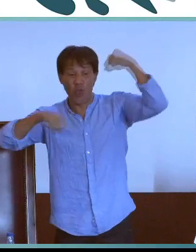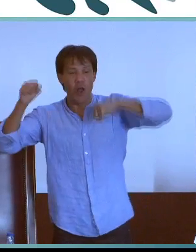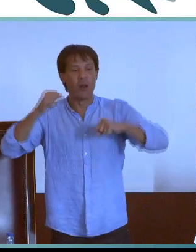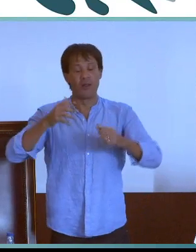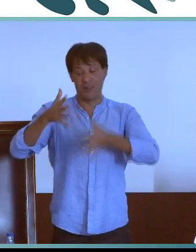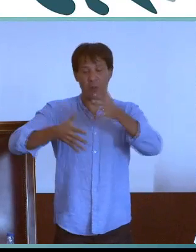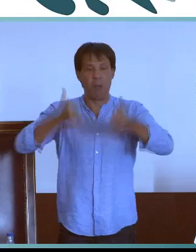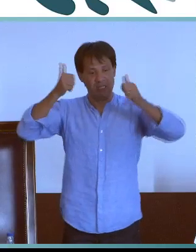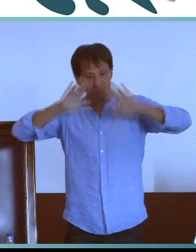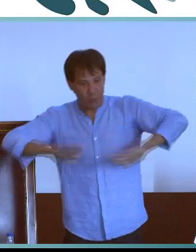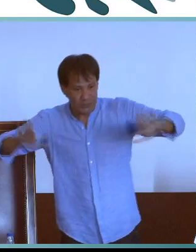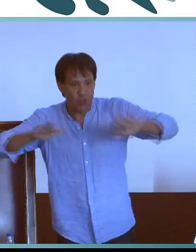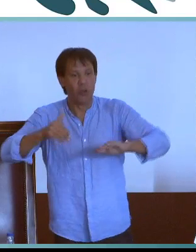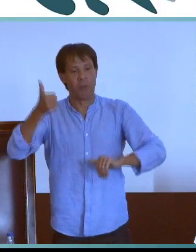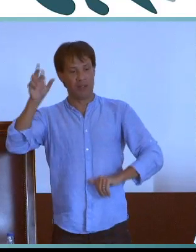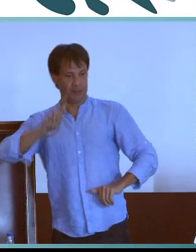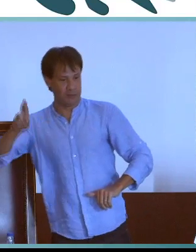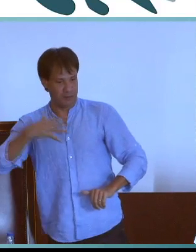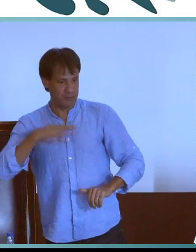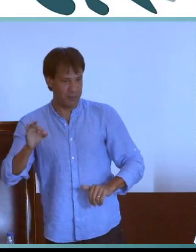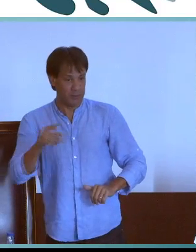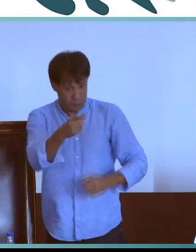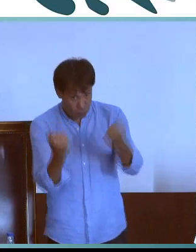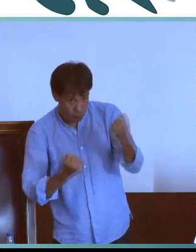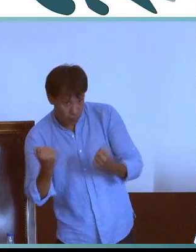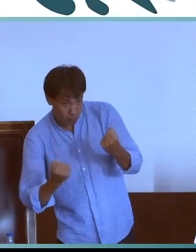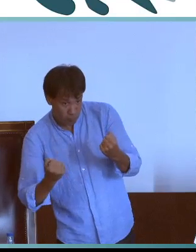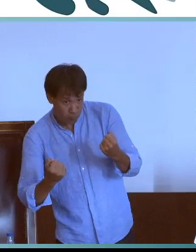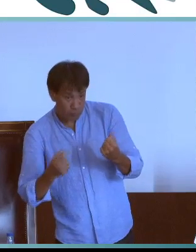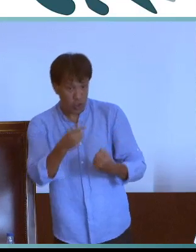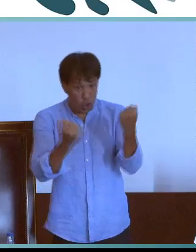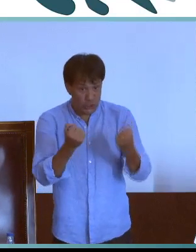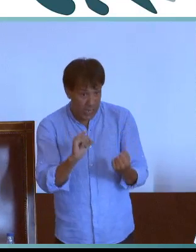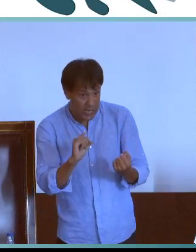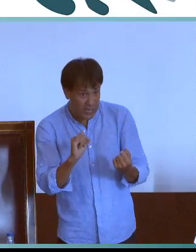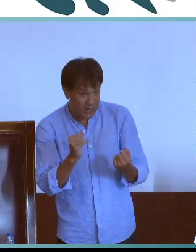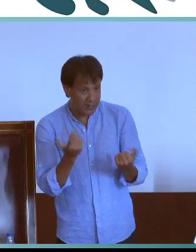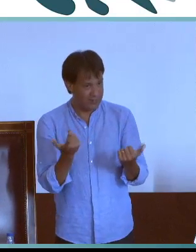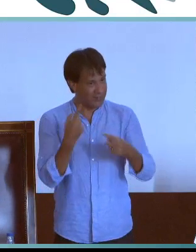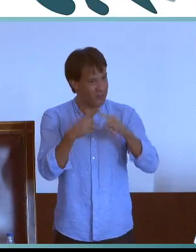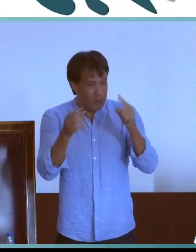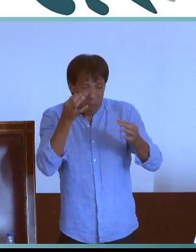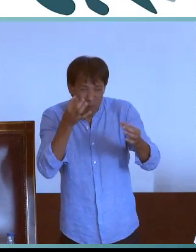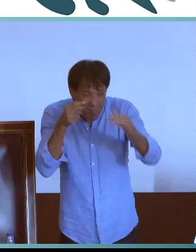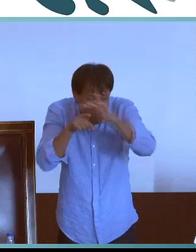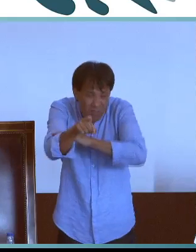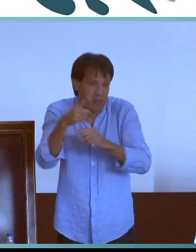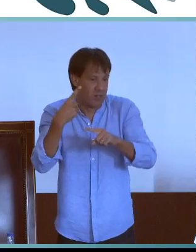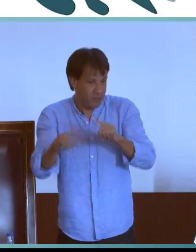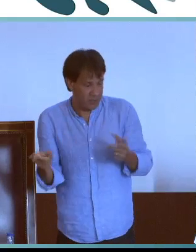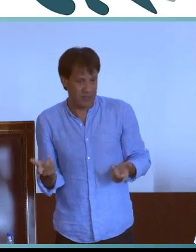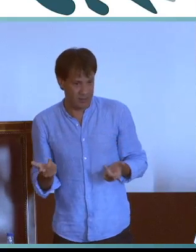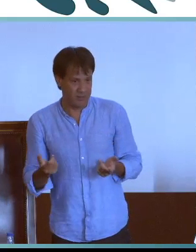cumplen. En el verbo es una acción, entonces es más pausado, es más repetitivo. Tú estás conduciendo o tienes coche,